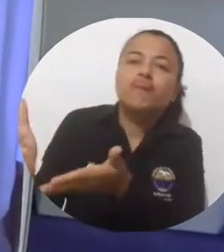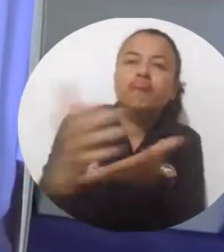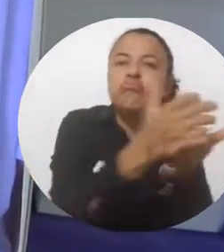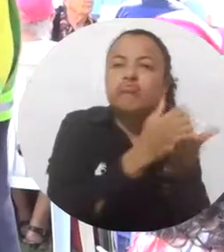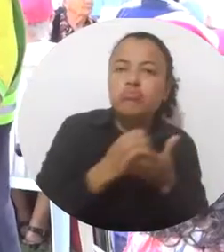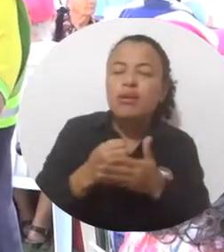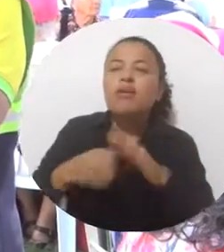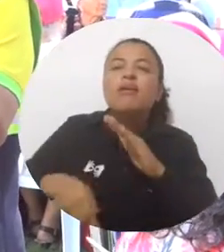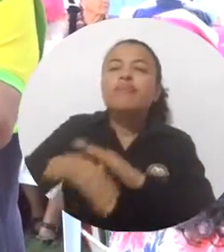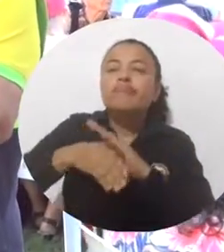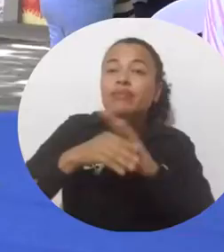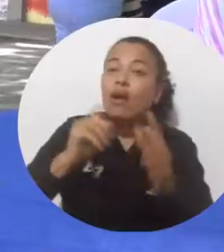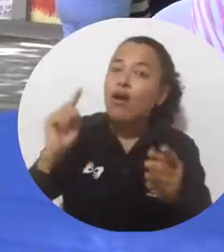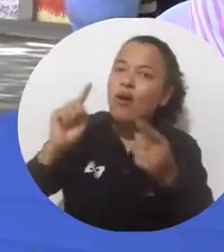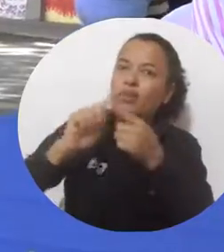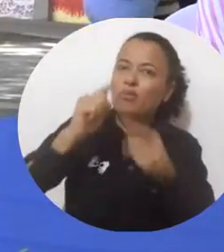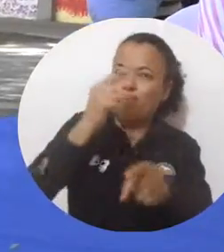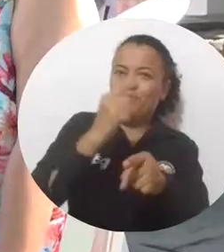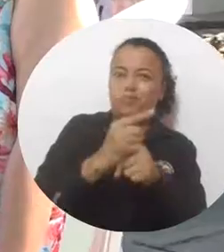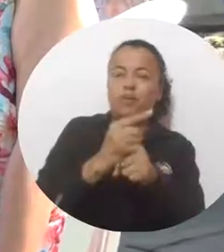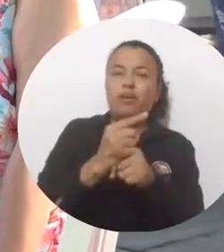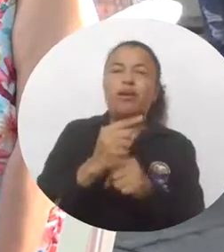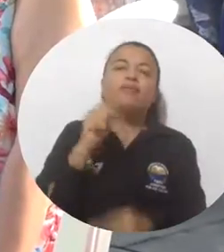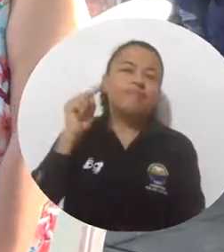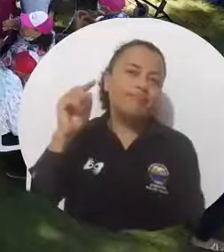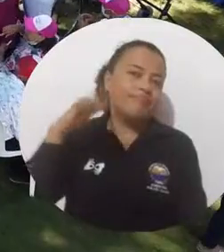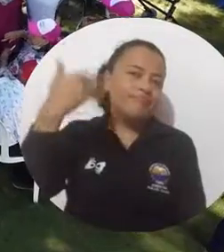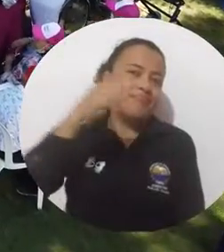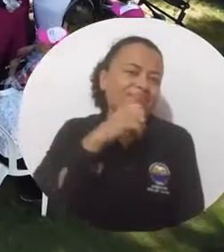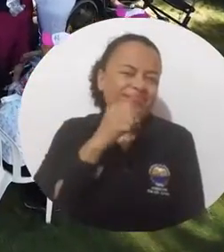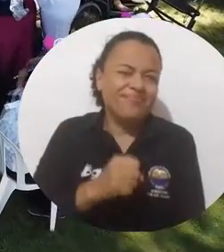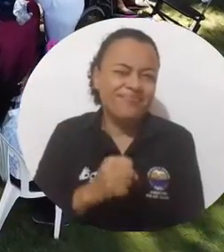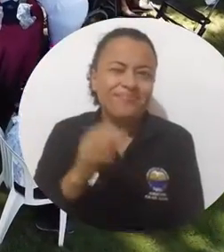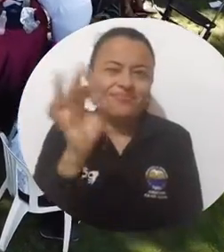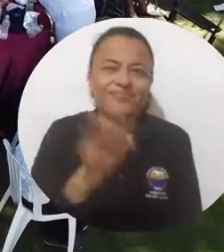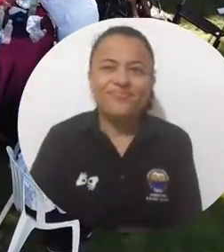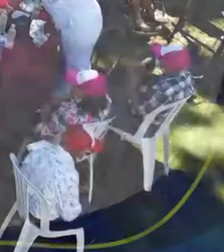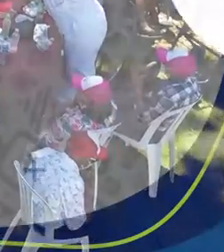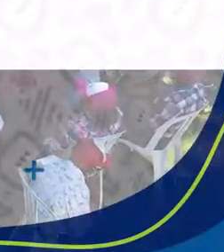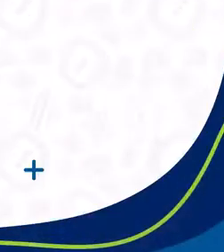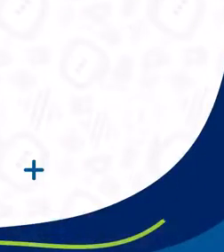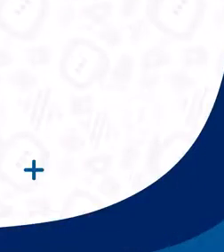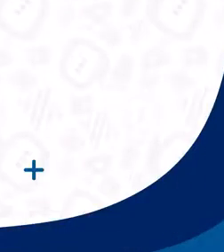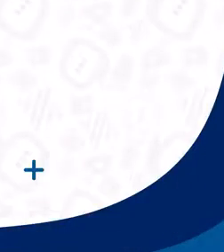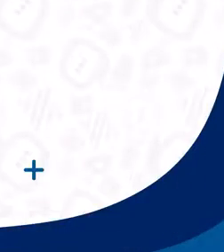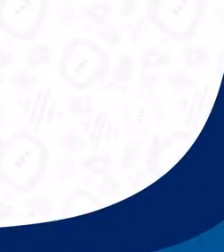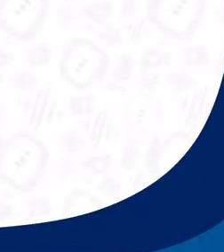donaciones, que continuarán hasta que se llegue a la meta, porque para allá vamos todos.